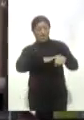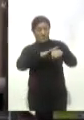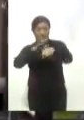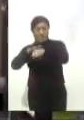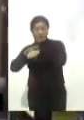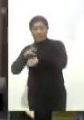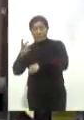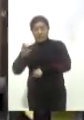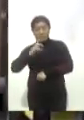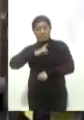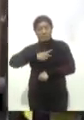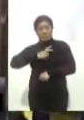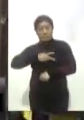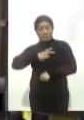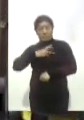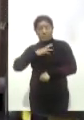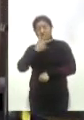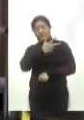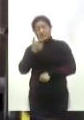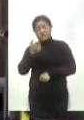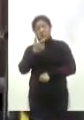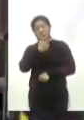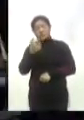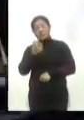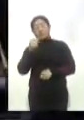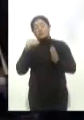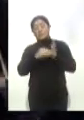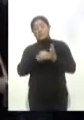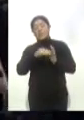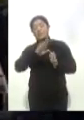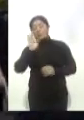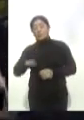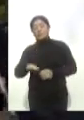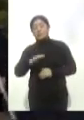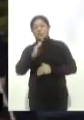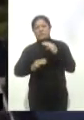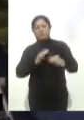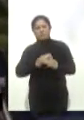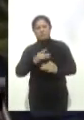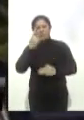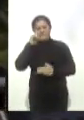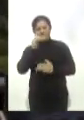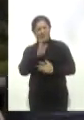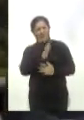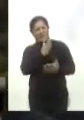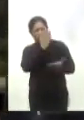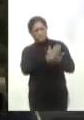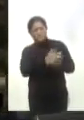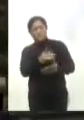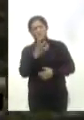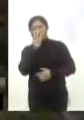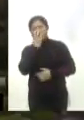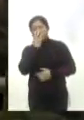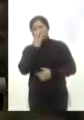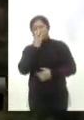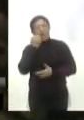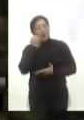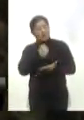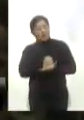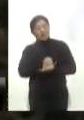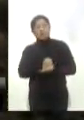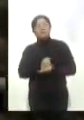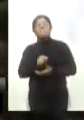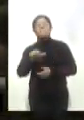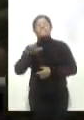epidemia que causó ya más de 700.000 muertes en el mundo. Para intentar frenar el avance del virus, la mascarilla será obligatoria desde este miércoles en el